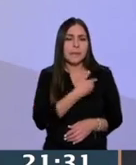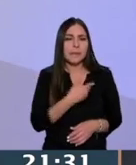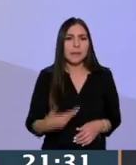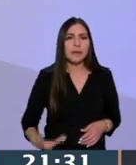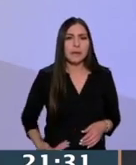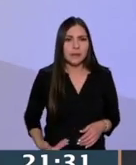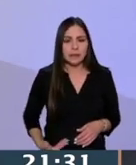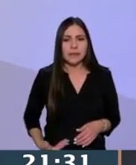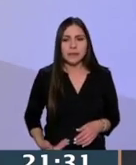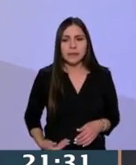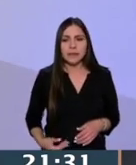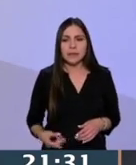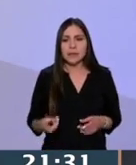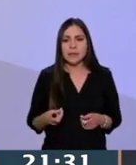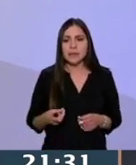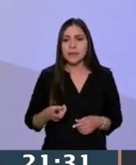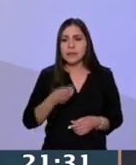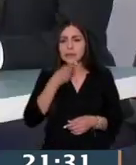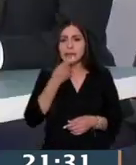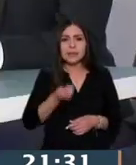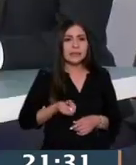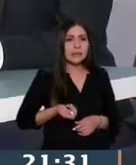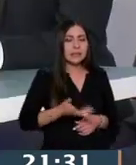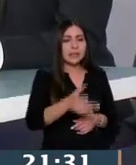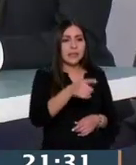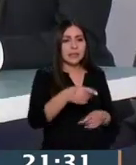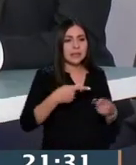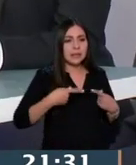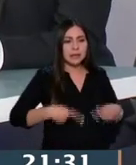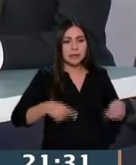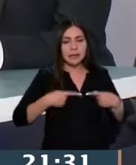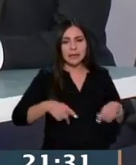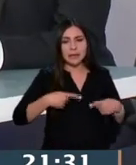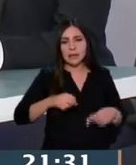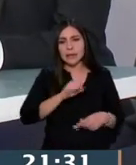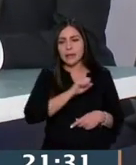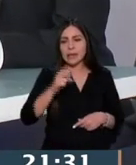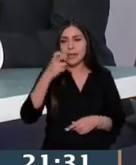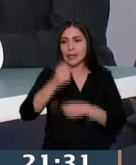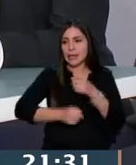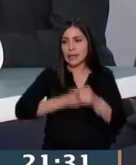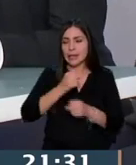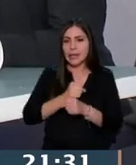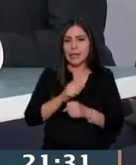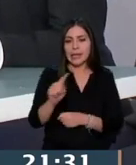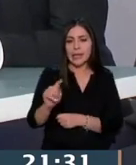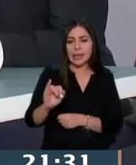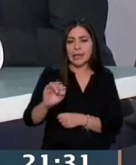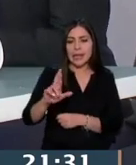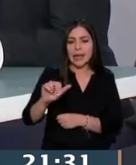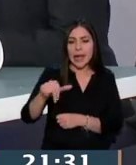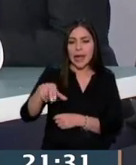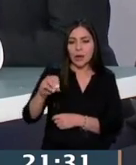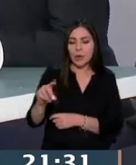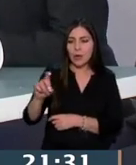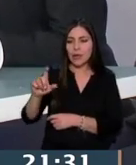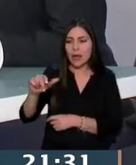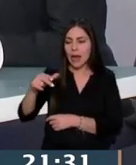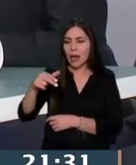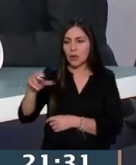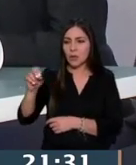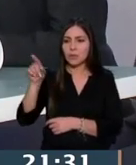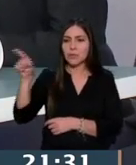otorgado el mote de el tirano del año por parte de una ONG. Y ahí ya hay datos de quiénes están detrás